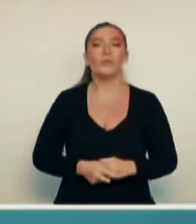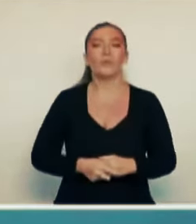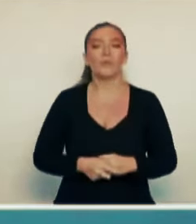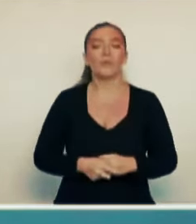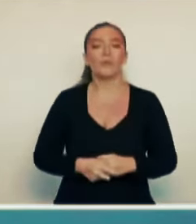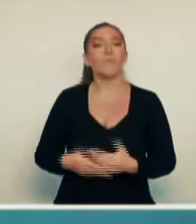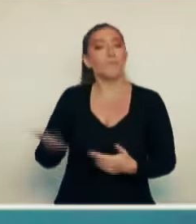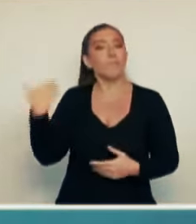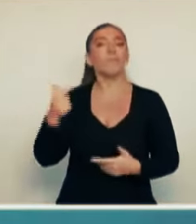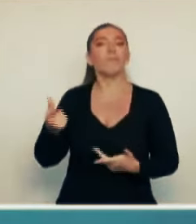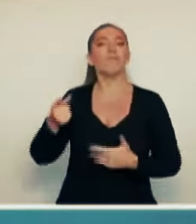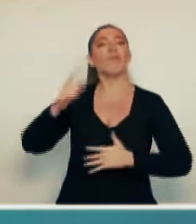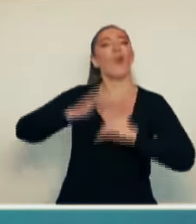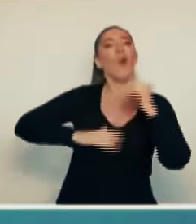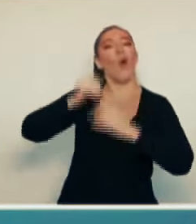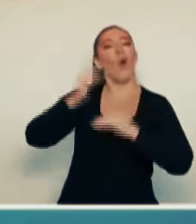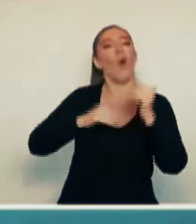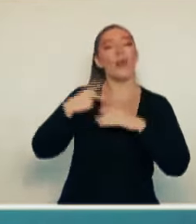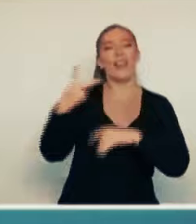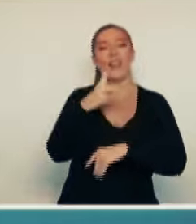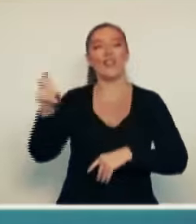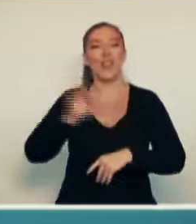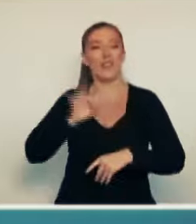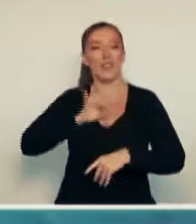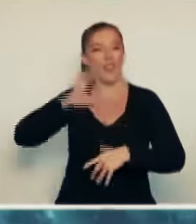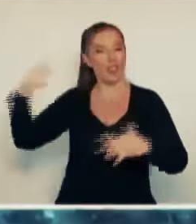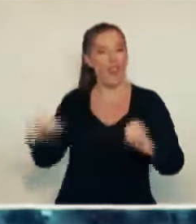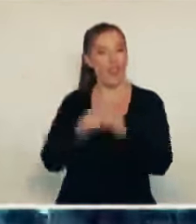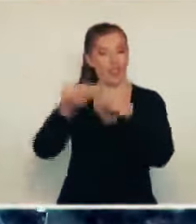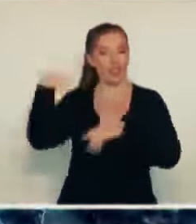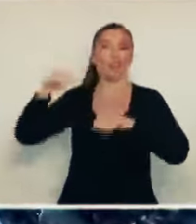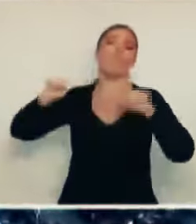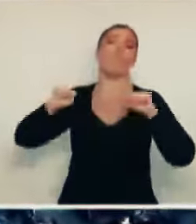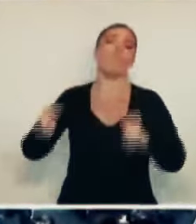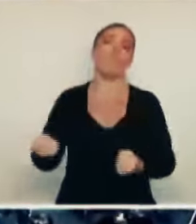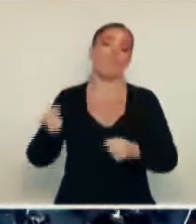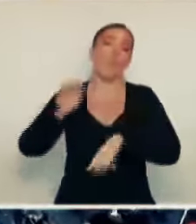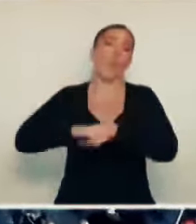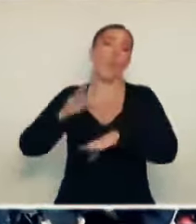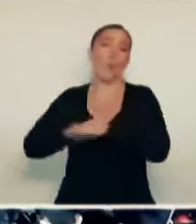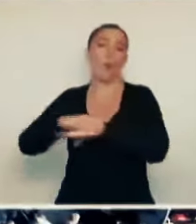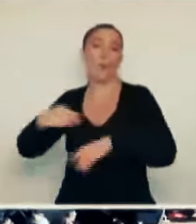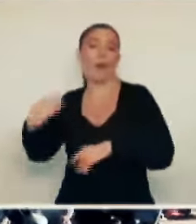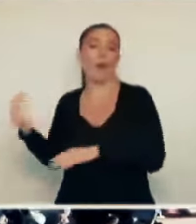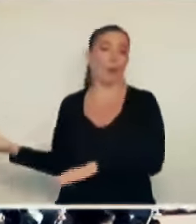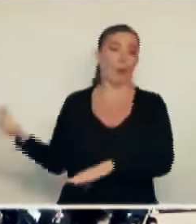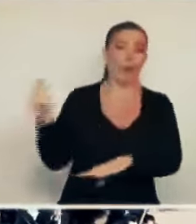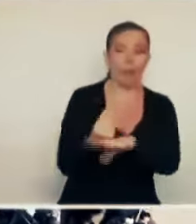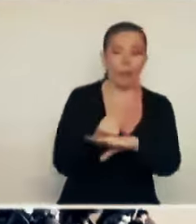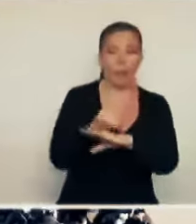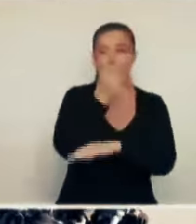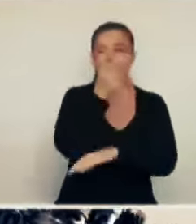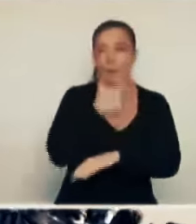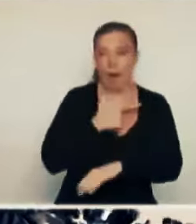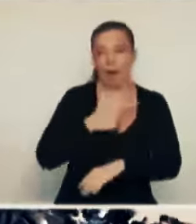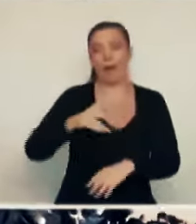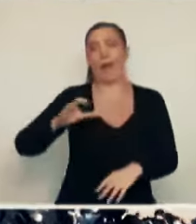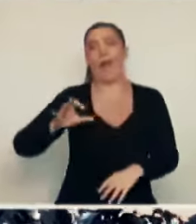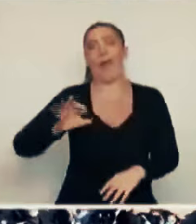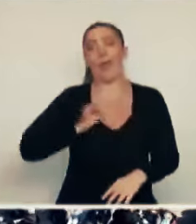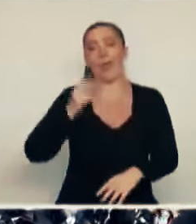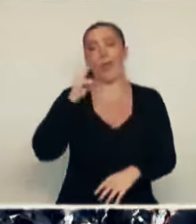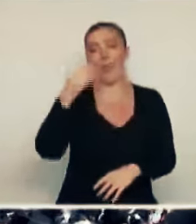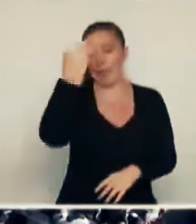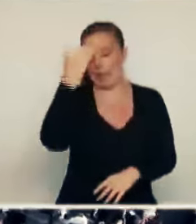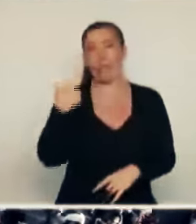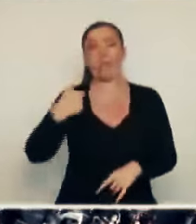que fue una obra del Bicentenario suspendida con la llegada del gobierno de Macri en el 2015, reiniciada